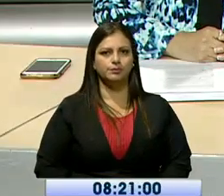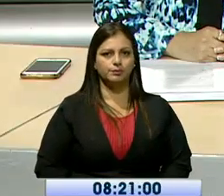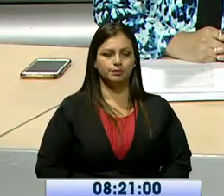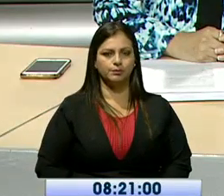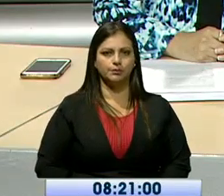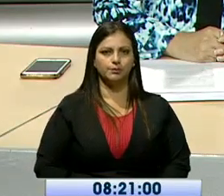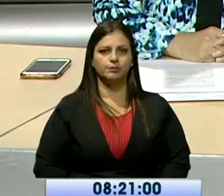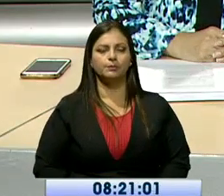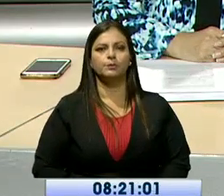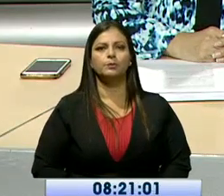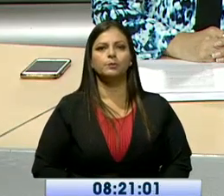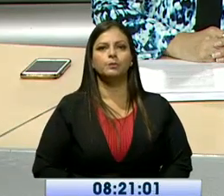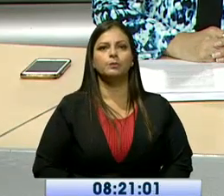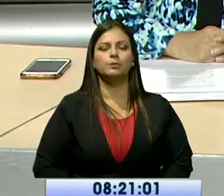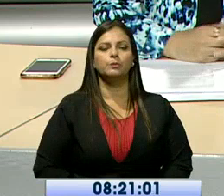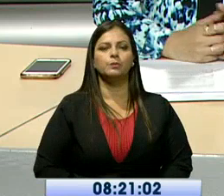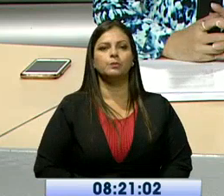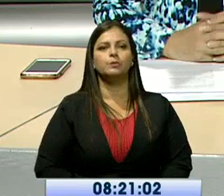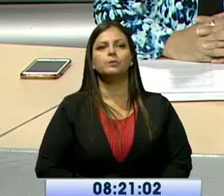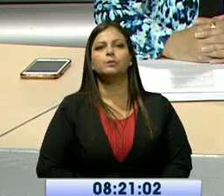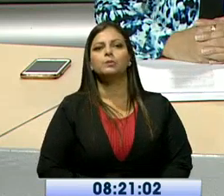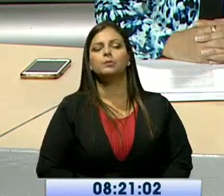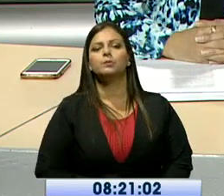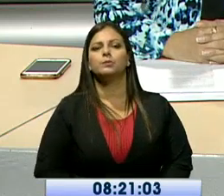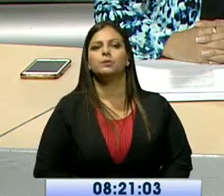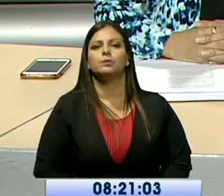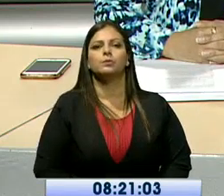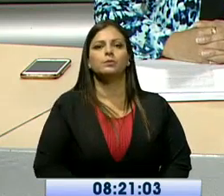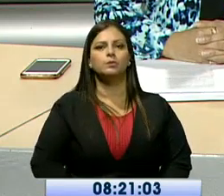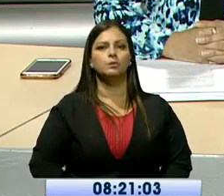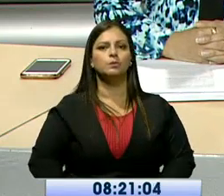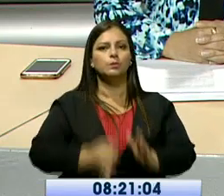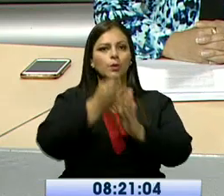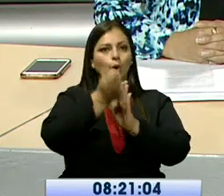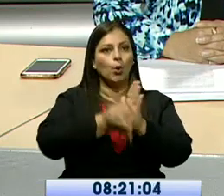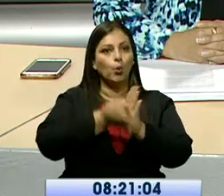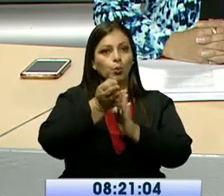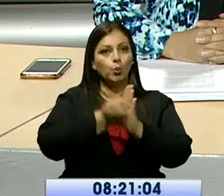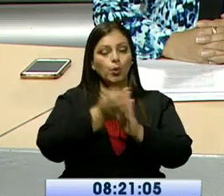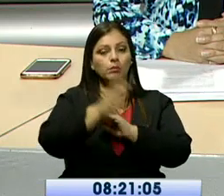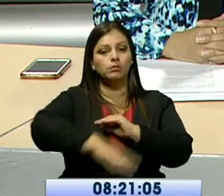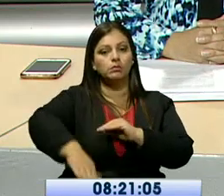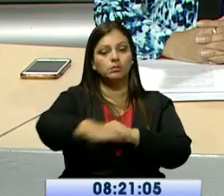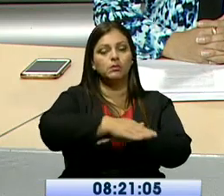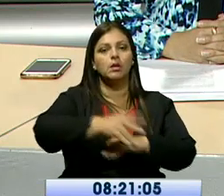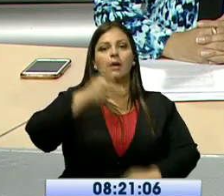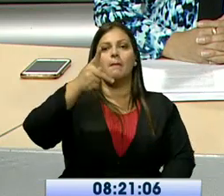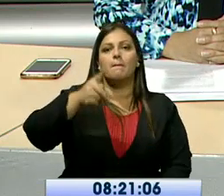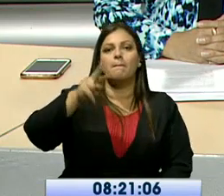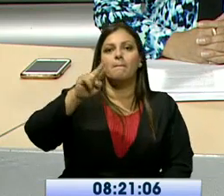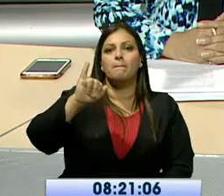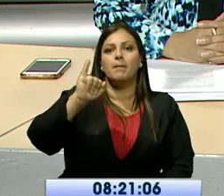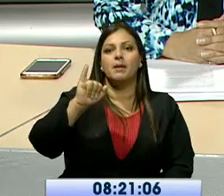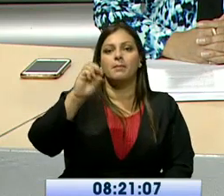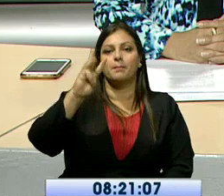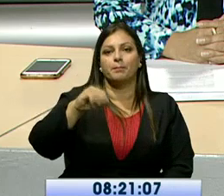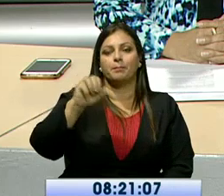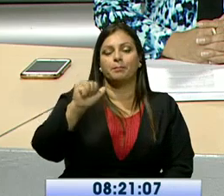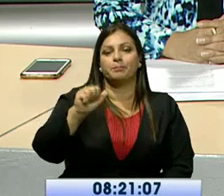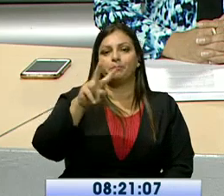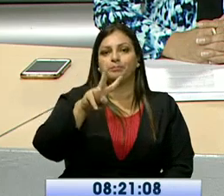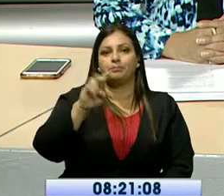Hallan a un hombre ahorcado en el interior de su vivienda en el cantón Durán, provincia de Guayas. Según los agentes policiales, se trataría de un caso de